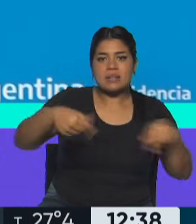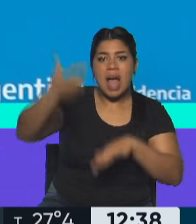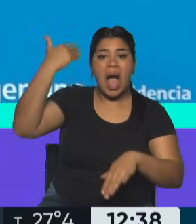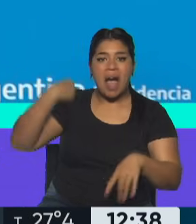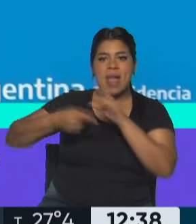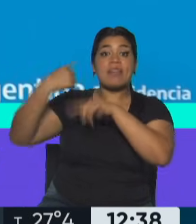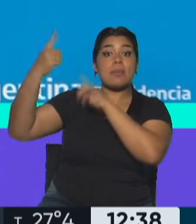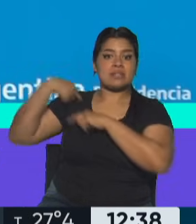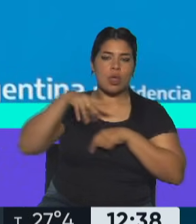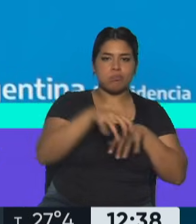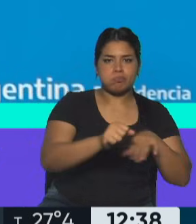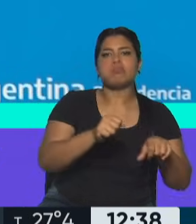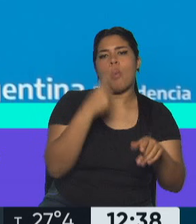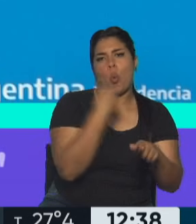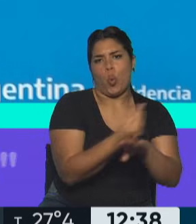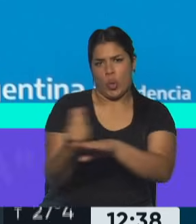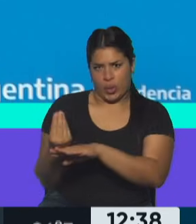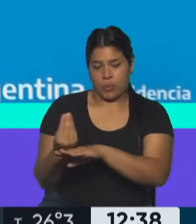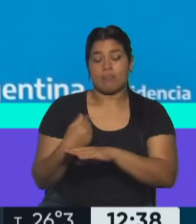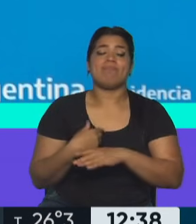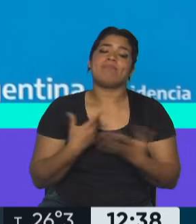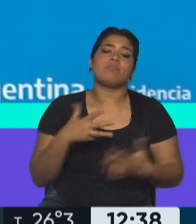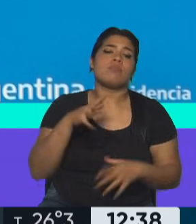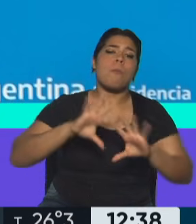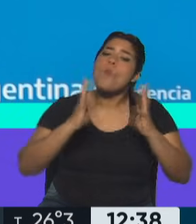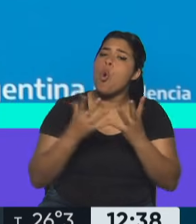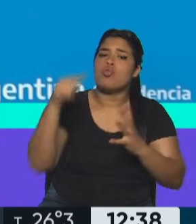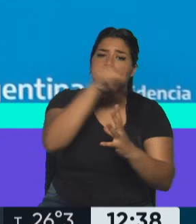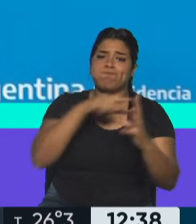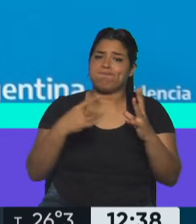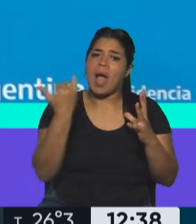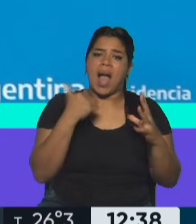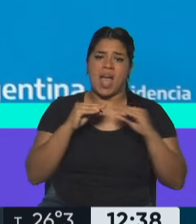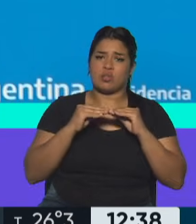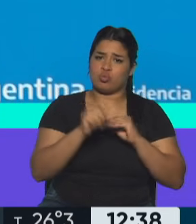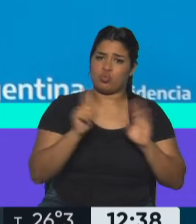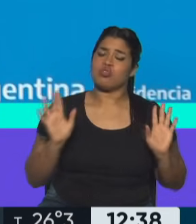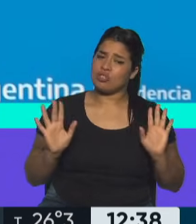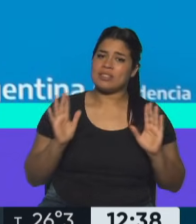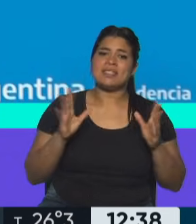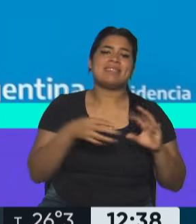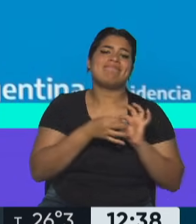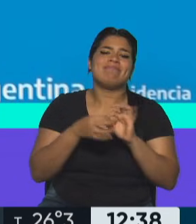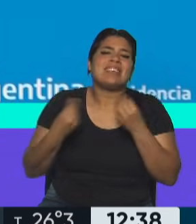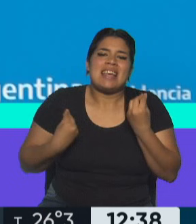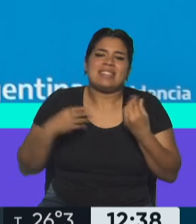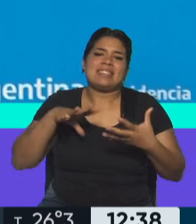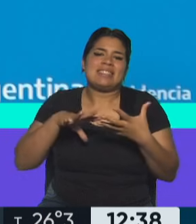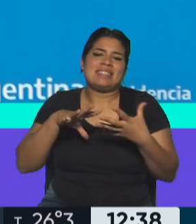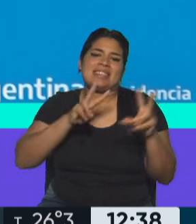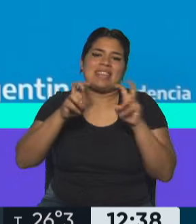sus antepasados. Es un conflicto que existe en todas las partes del mundo y que tiene que ver con la particular forma de colonización que tuvo